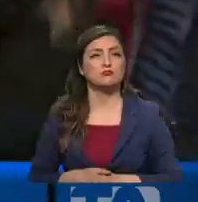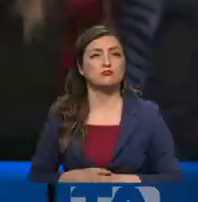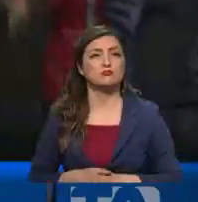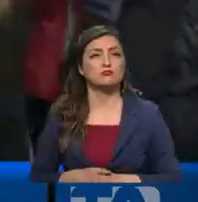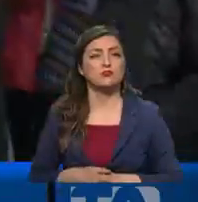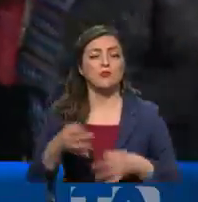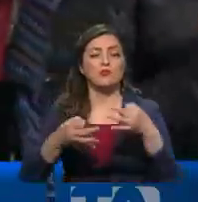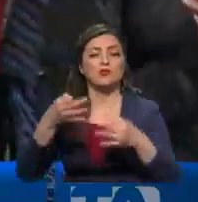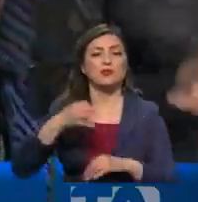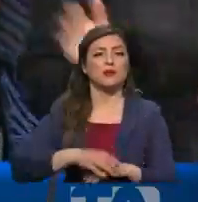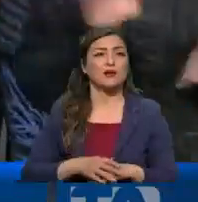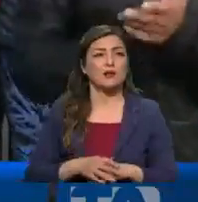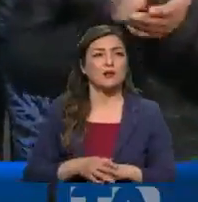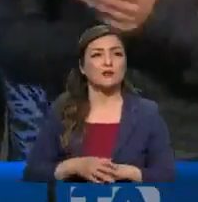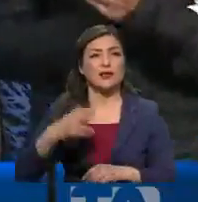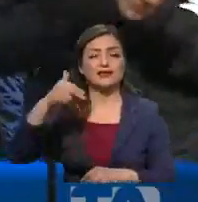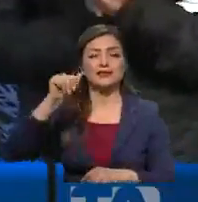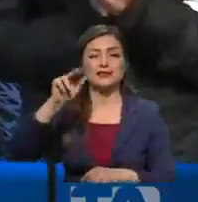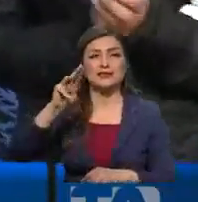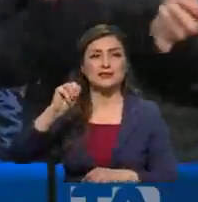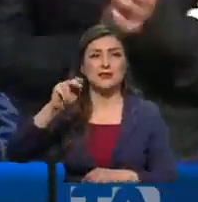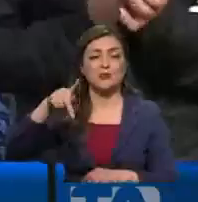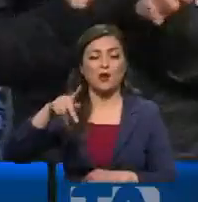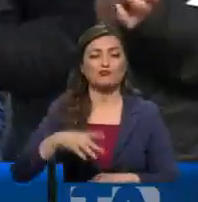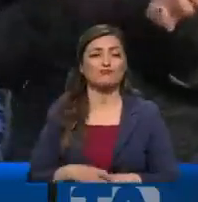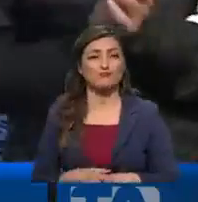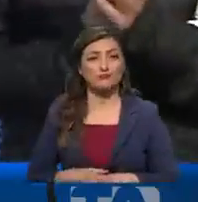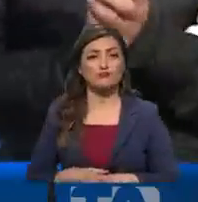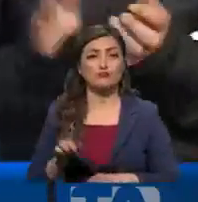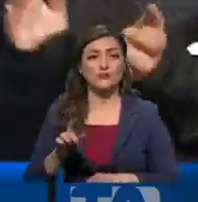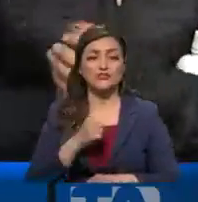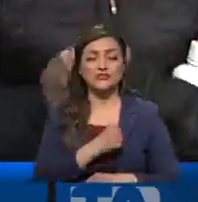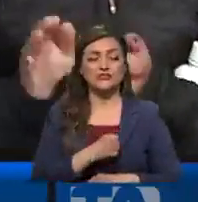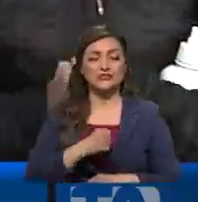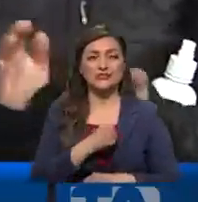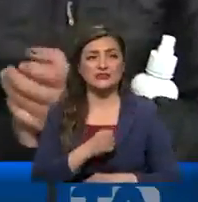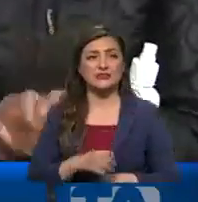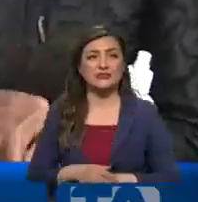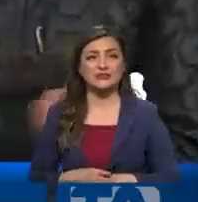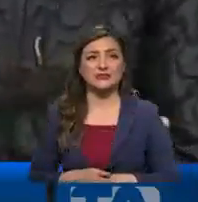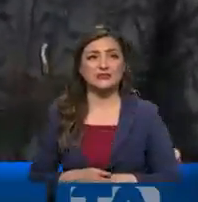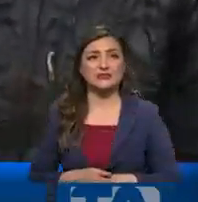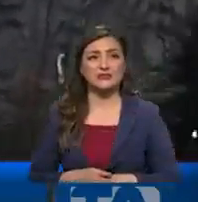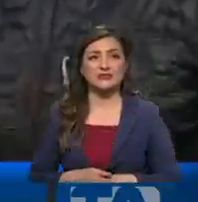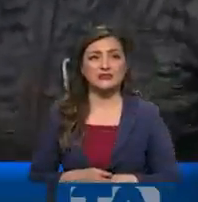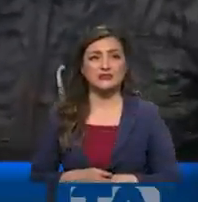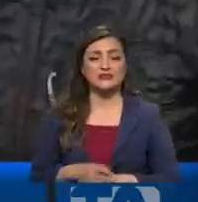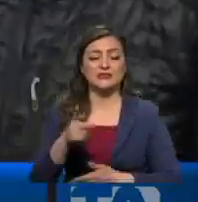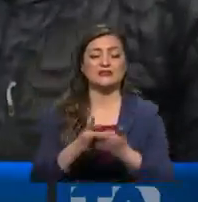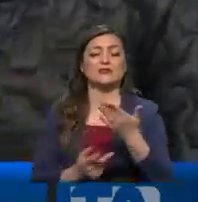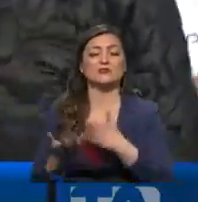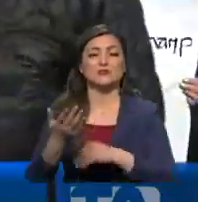que lamentablemente falleció atropellado en la vía Collas. Muy buenos días. Primero coméntenos por favor un poco qué es lo que